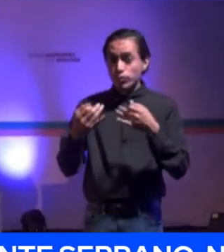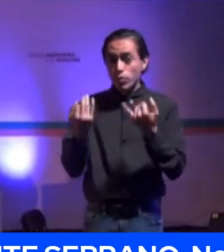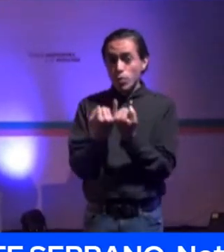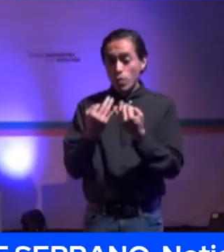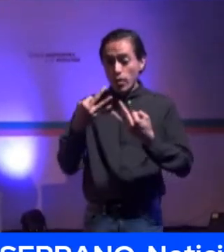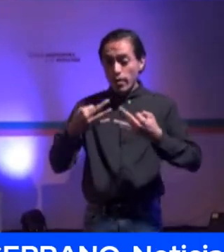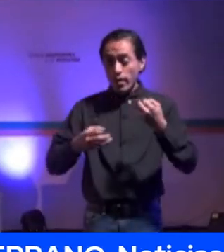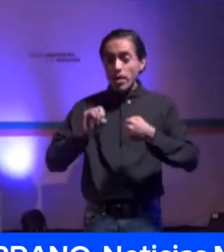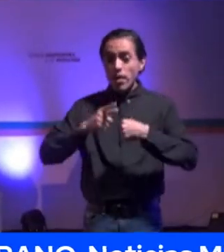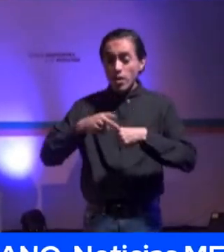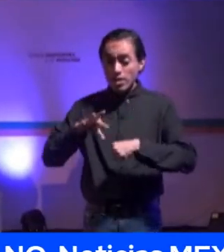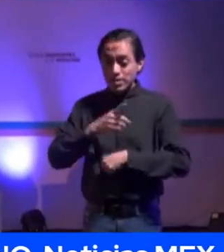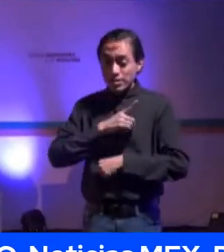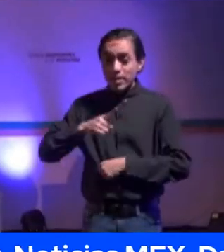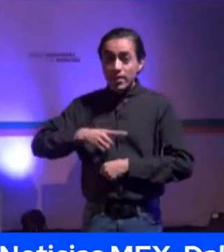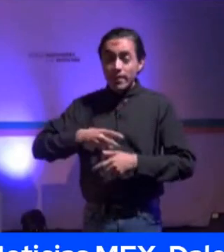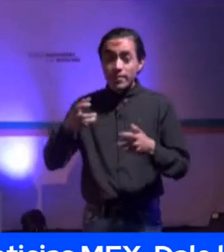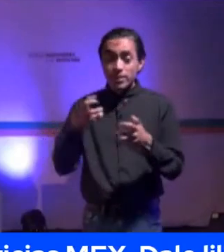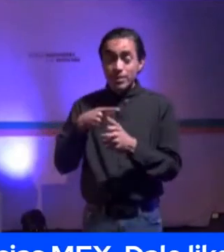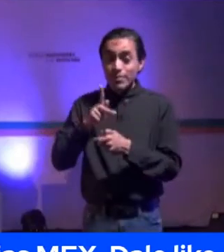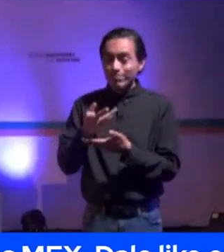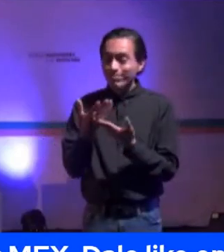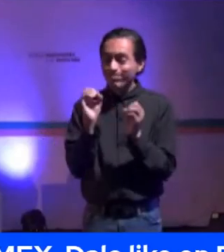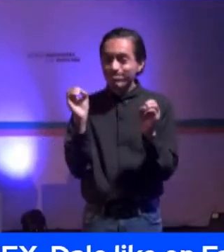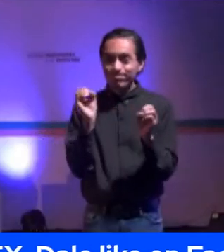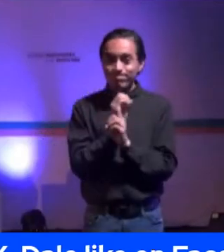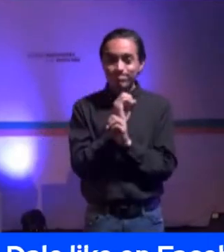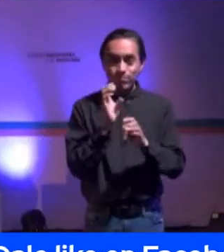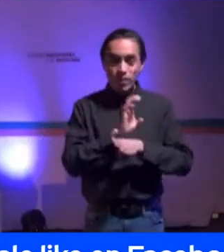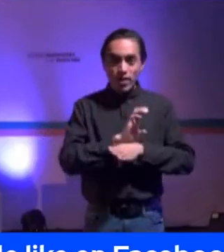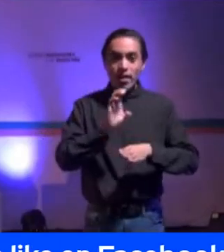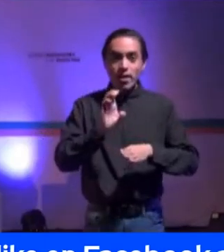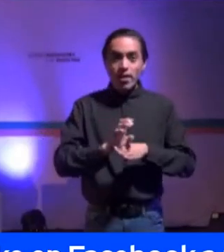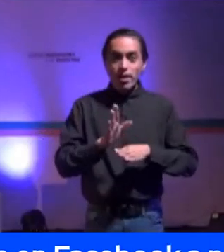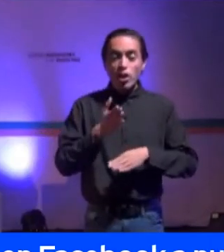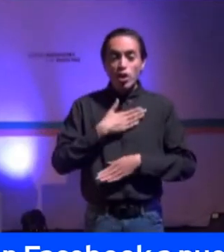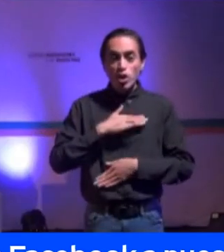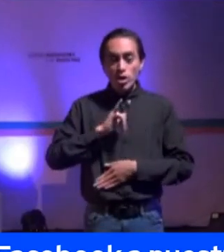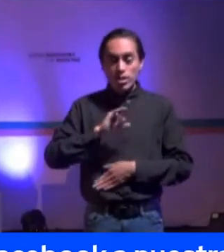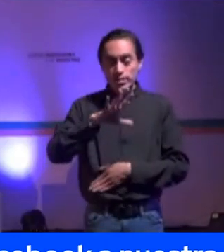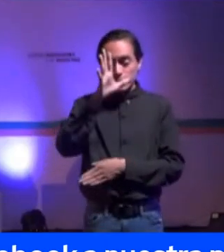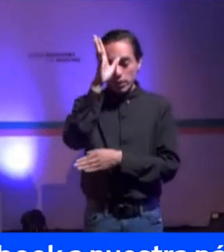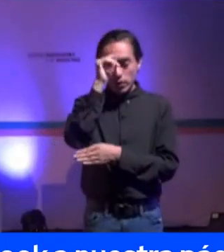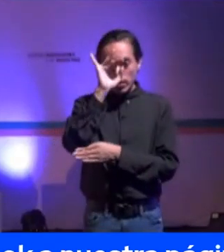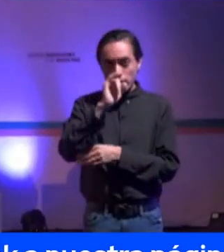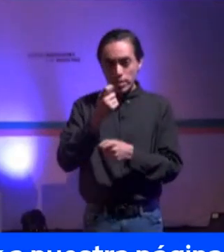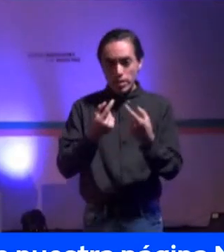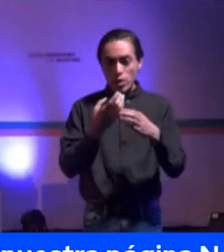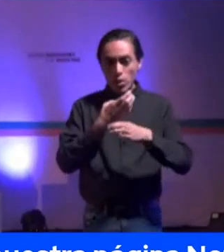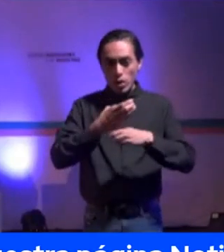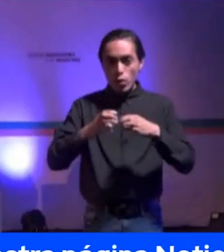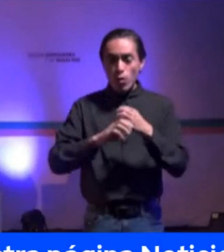y tristemente no está pasando. Entonces, yo sí estoy de acuerdo en que hay cosas que hay que